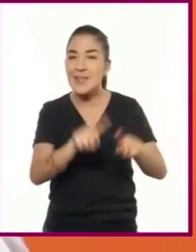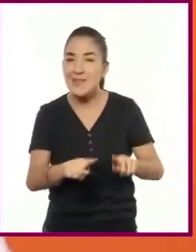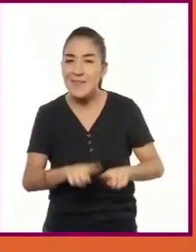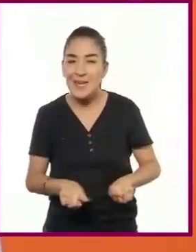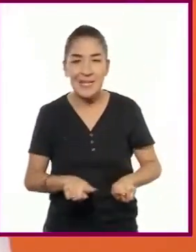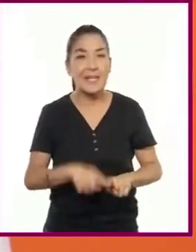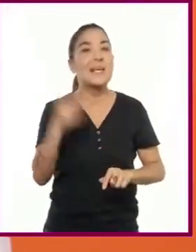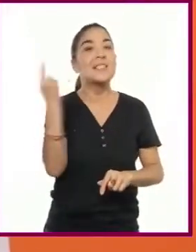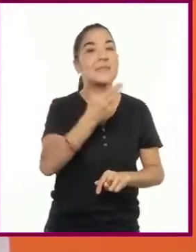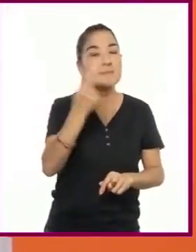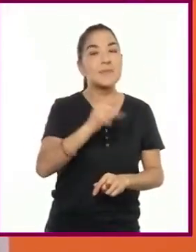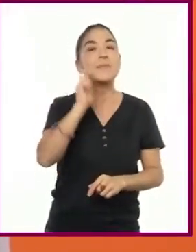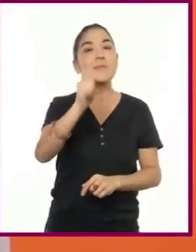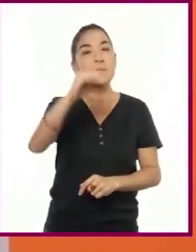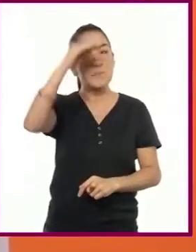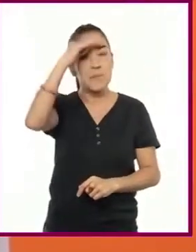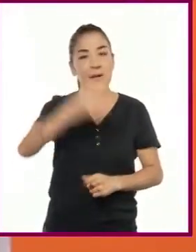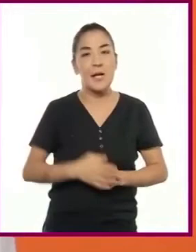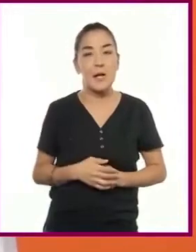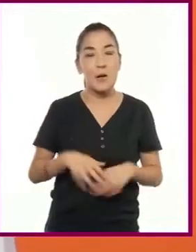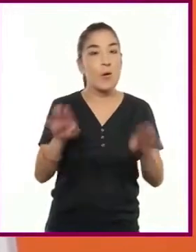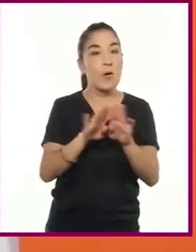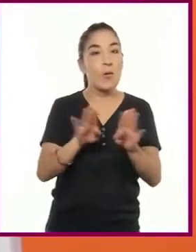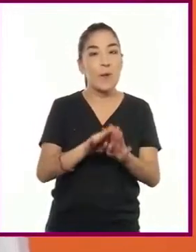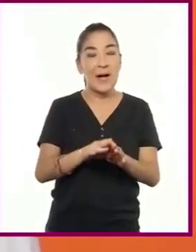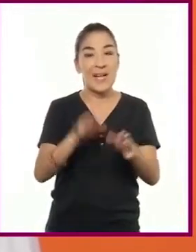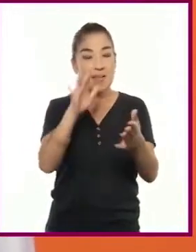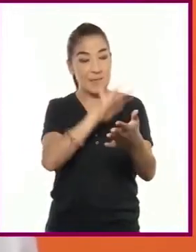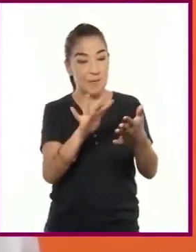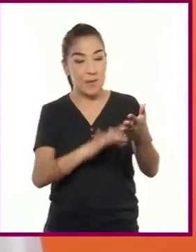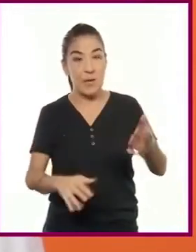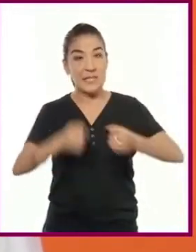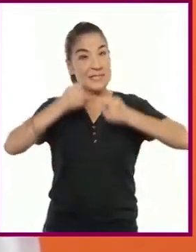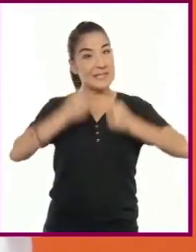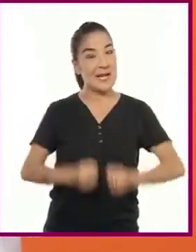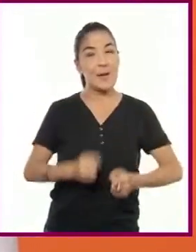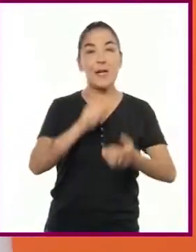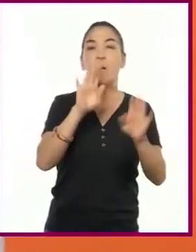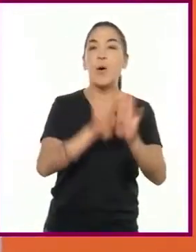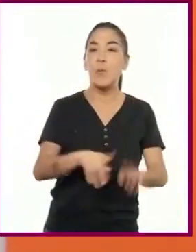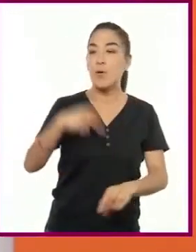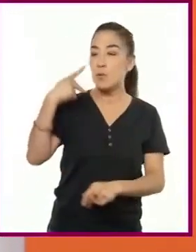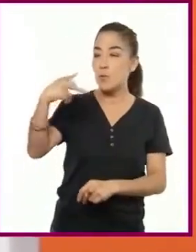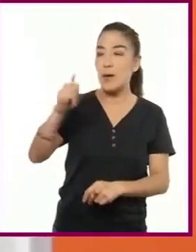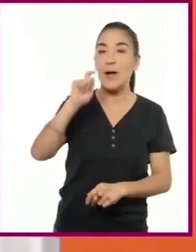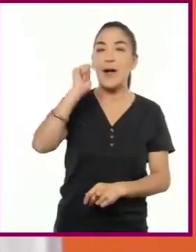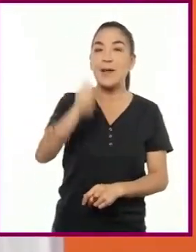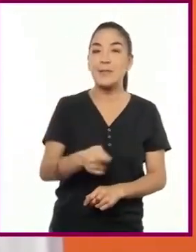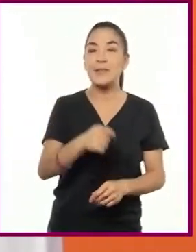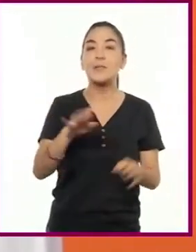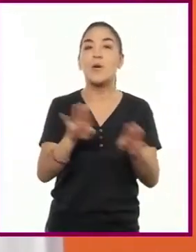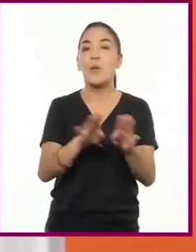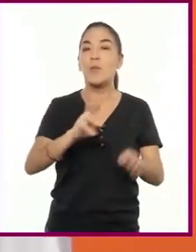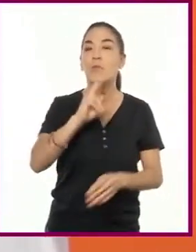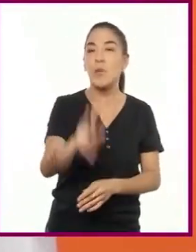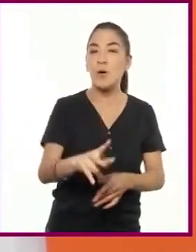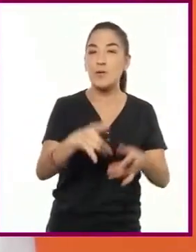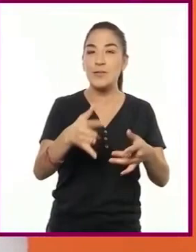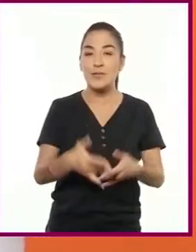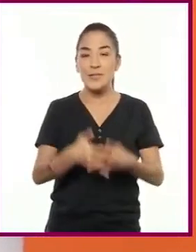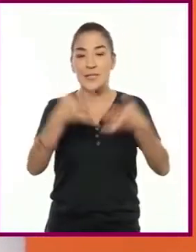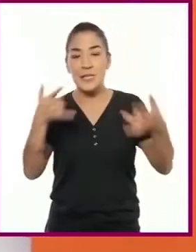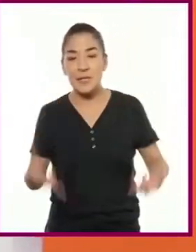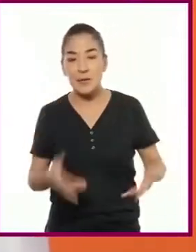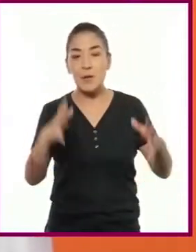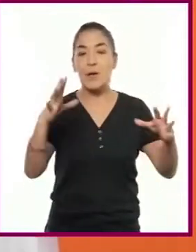necesario tener presente que no hay textos puros, es decir, que pertenezcan completamente a la narración, a